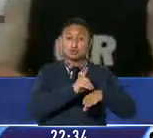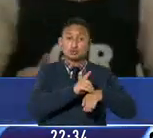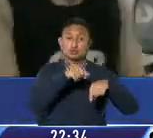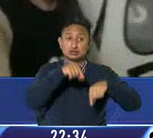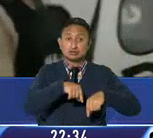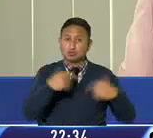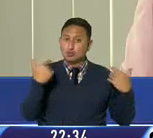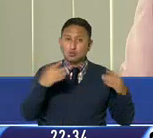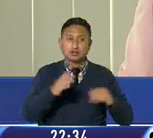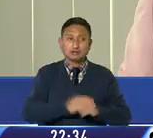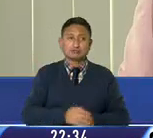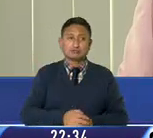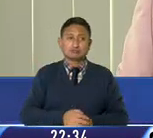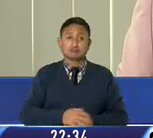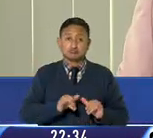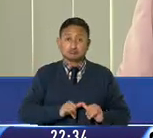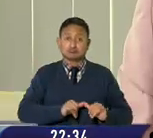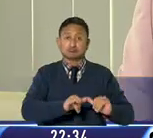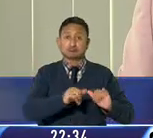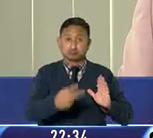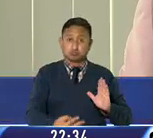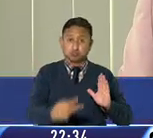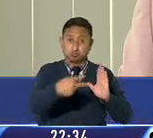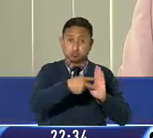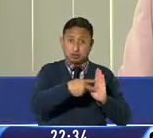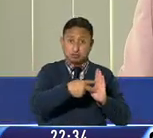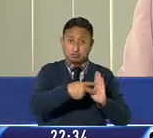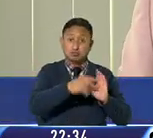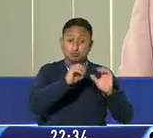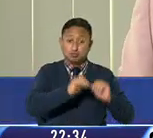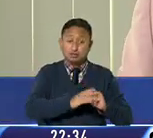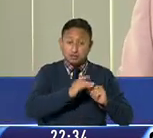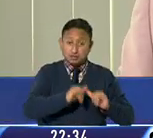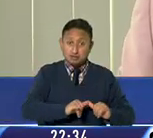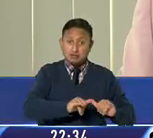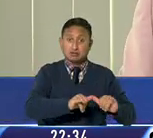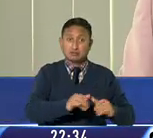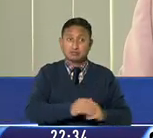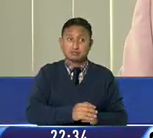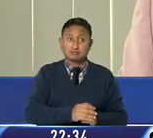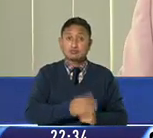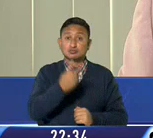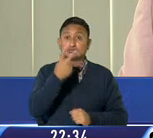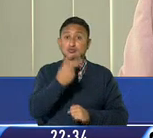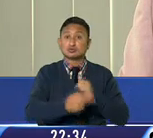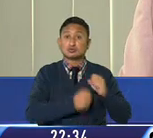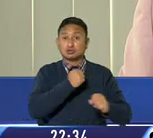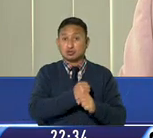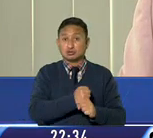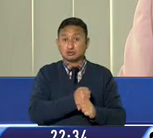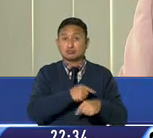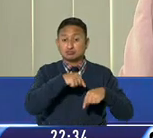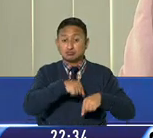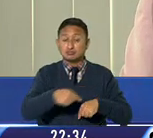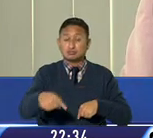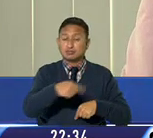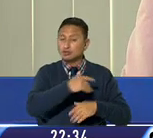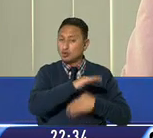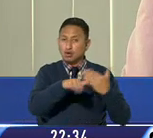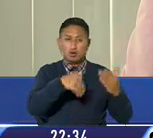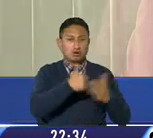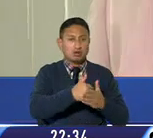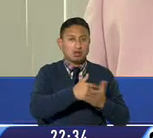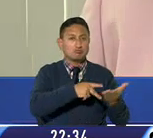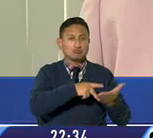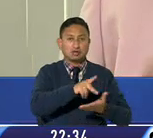determina la ley. Continúa en servicio activo y puede estar en esta condición por un máximo de 2 años. Mientras tanto, él recibe todas las prestaciones. De